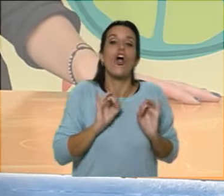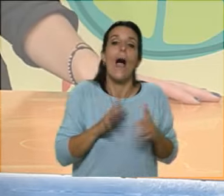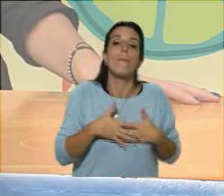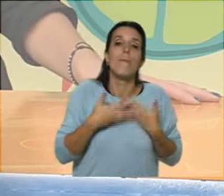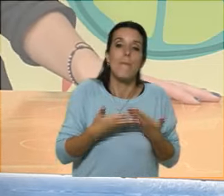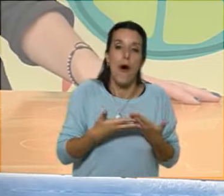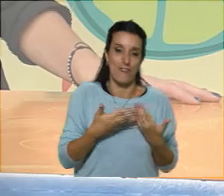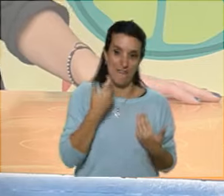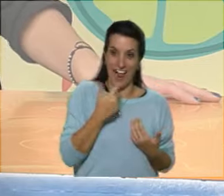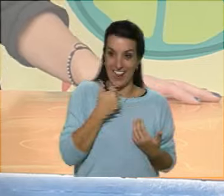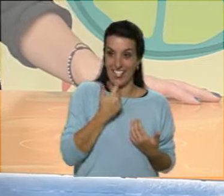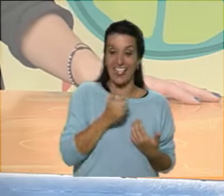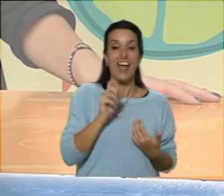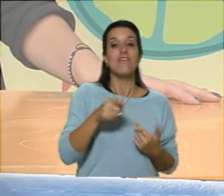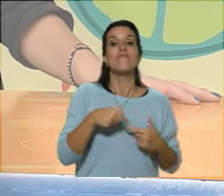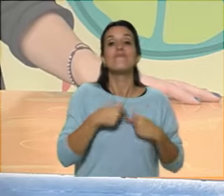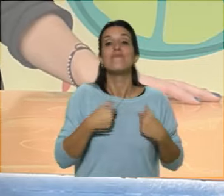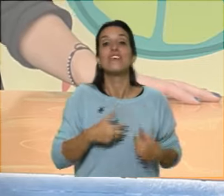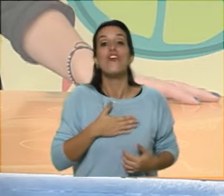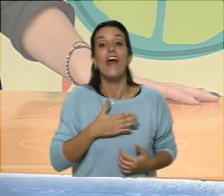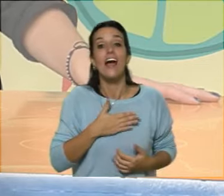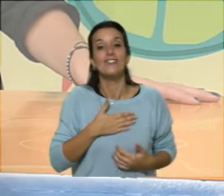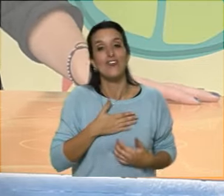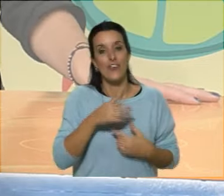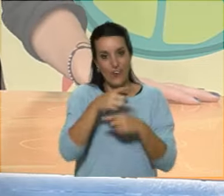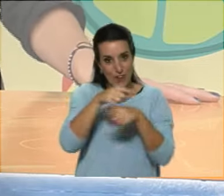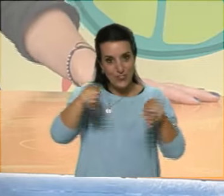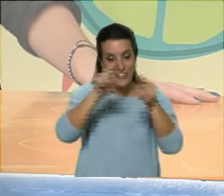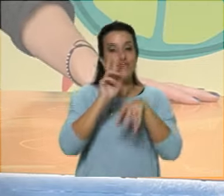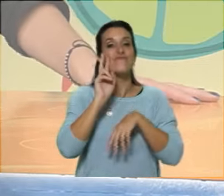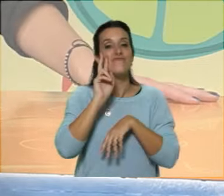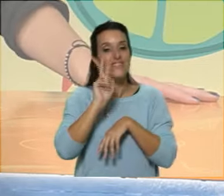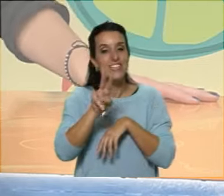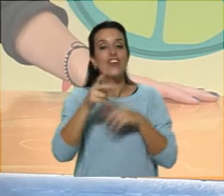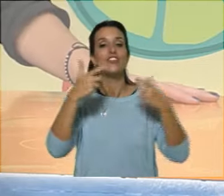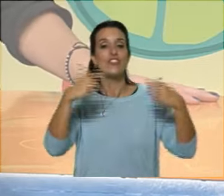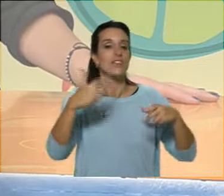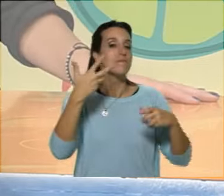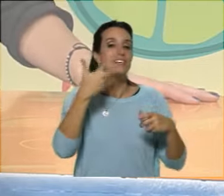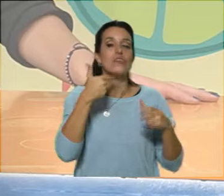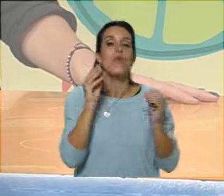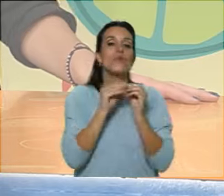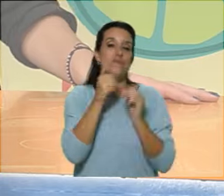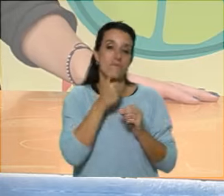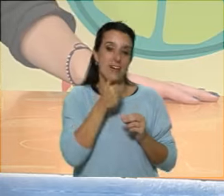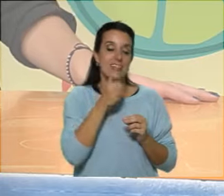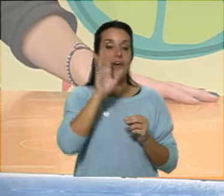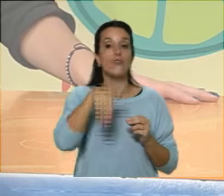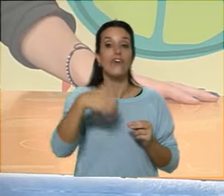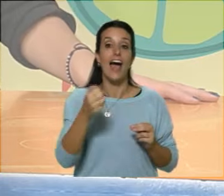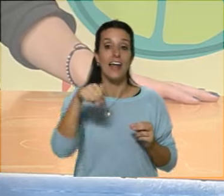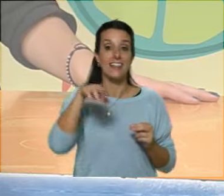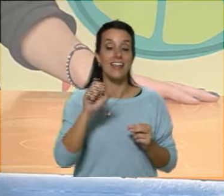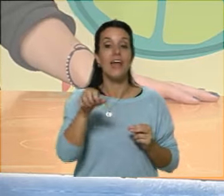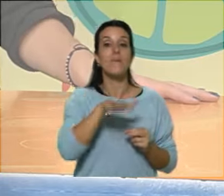están inmunizados. Mi corazón hoy está con ustedes y la torta de Paulita para el mate. Le mandamos un beso grande a Andrea de